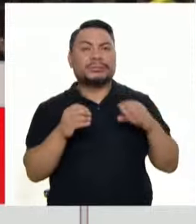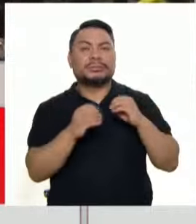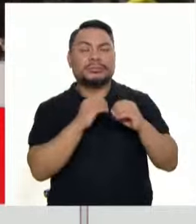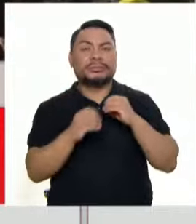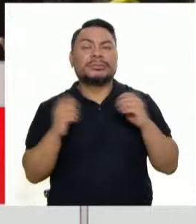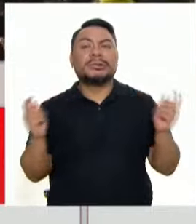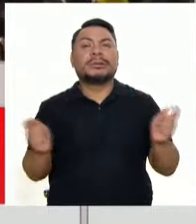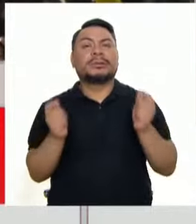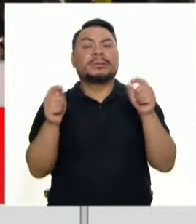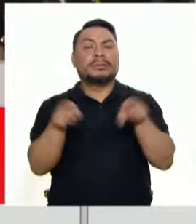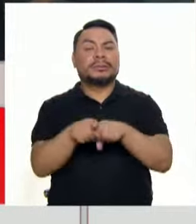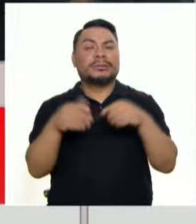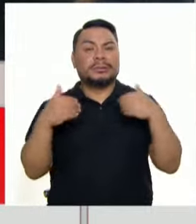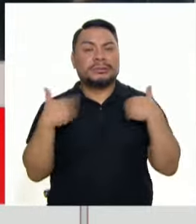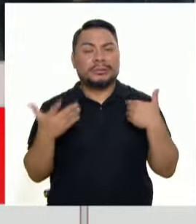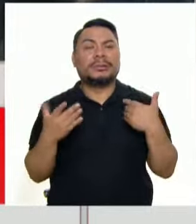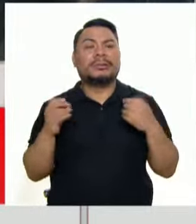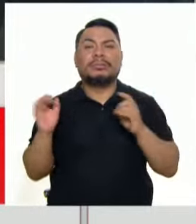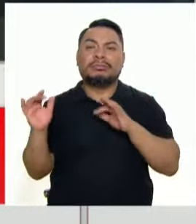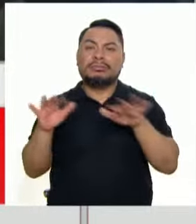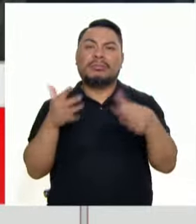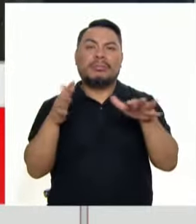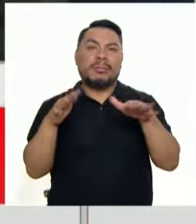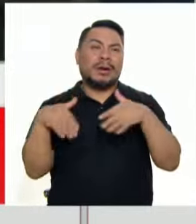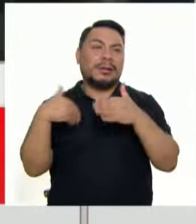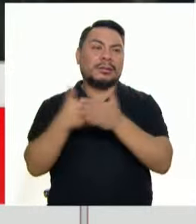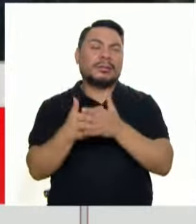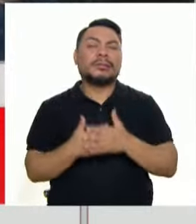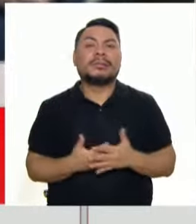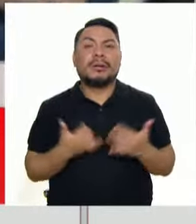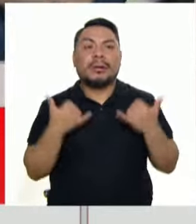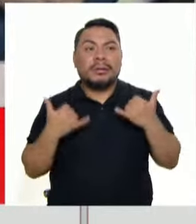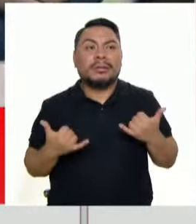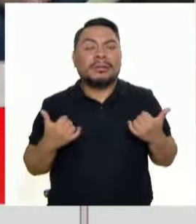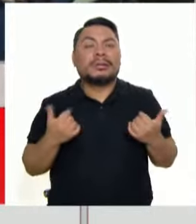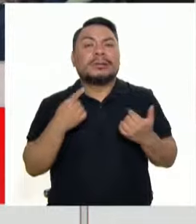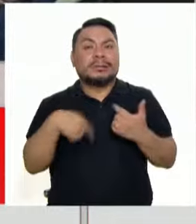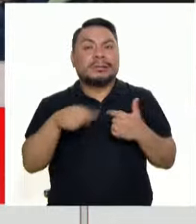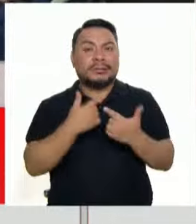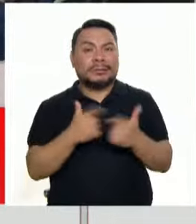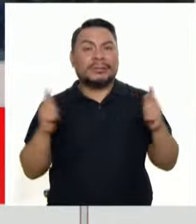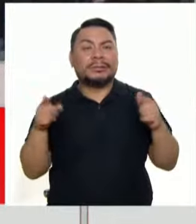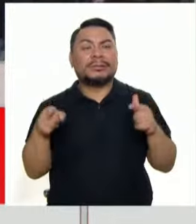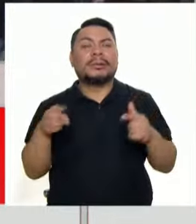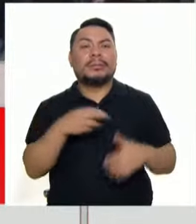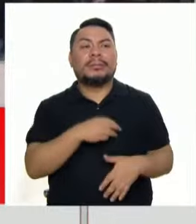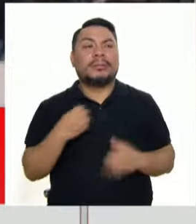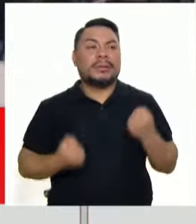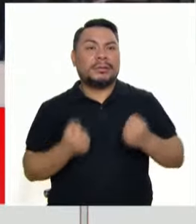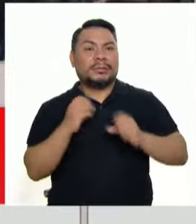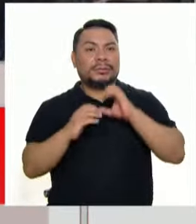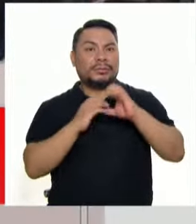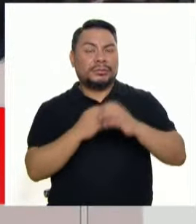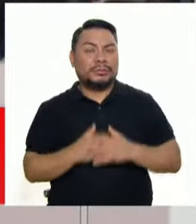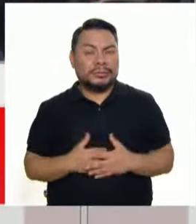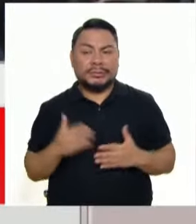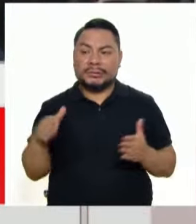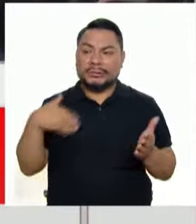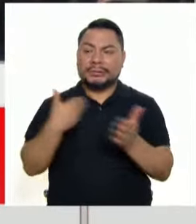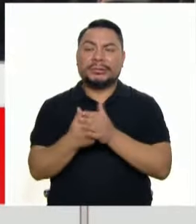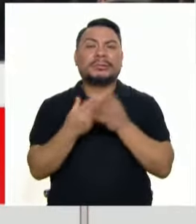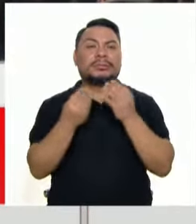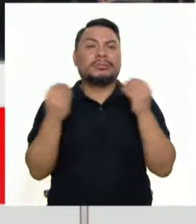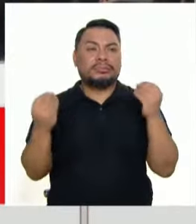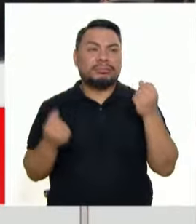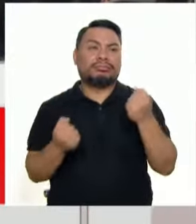En carnavales hemos tenido también una afluencia aproximada. Ahora, con la liberación de la ruta por el Ministerio de Transportes y Comunicaciones han llegado